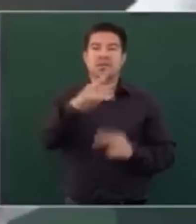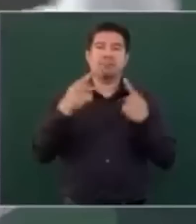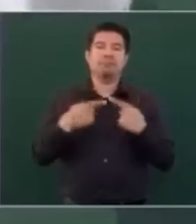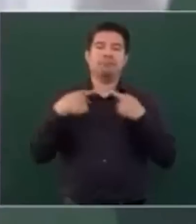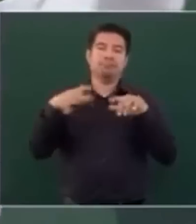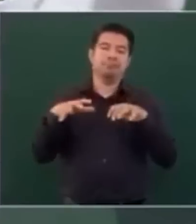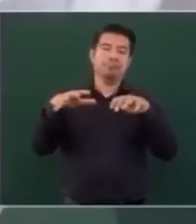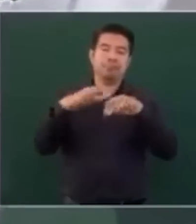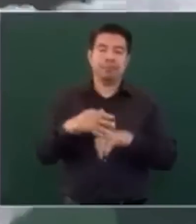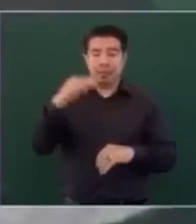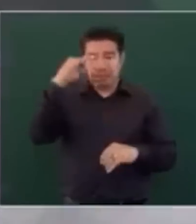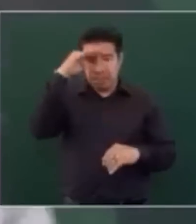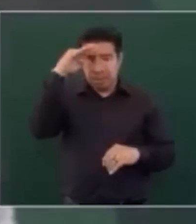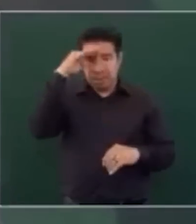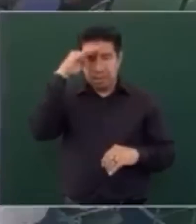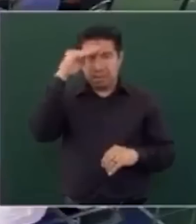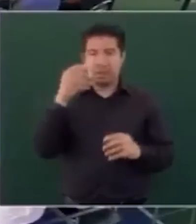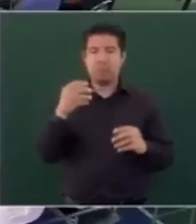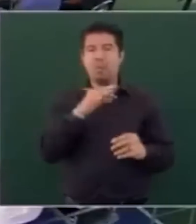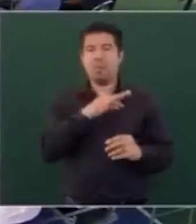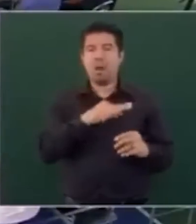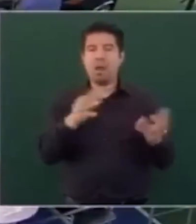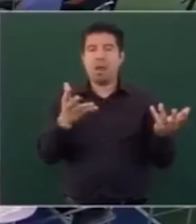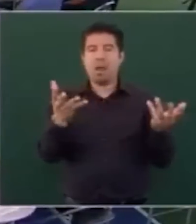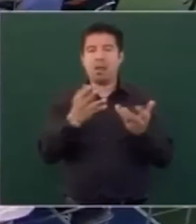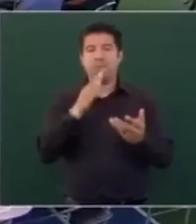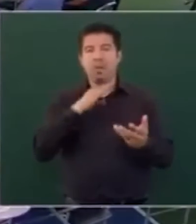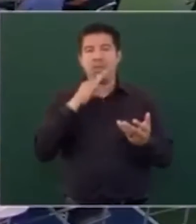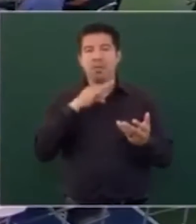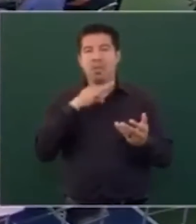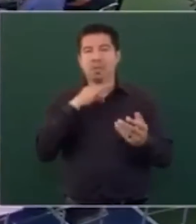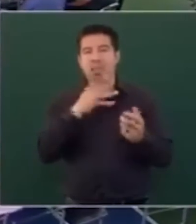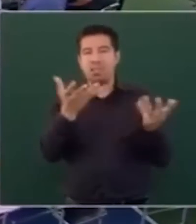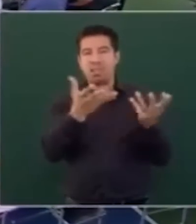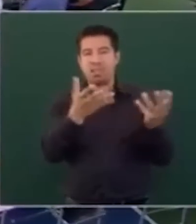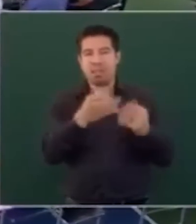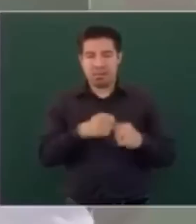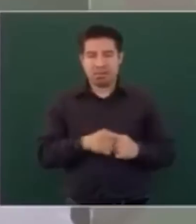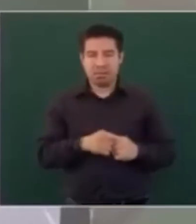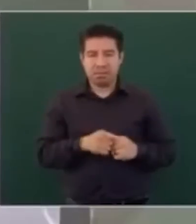Piensan que pueden hacer sus fechorías y que el pueblo